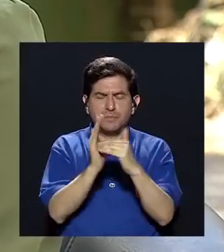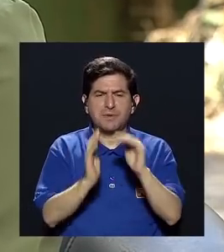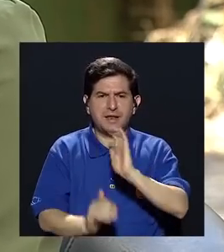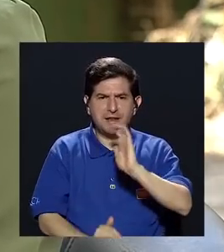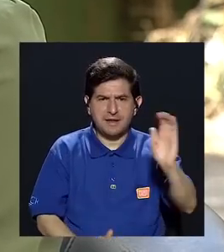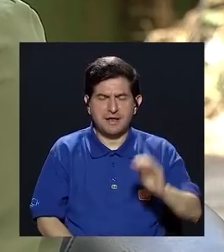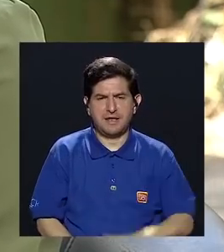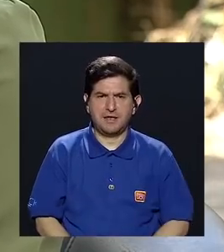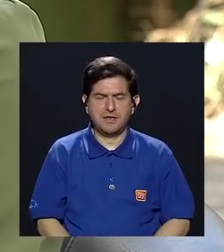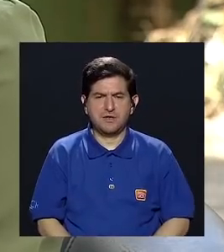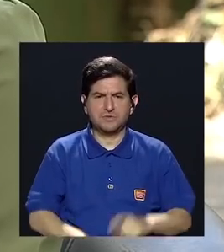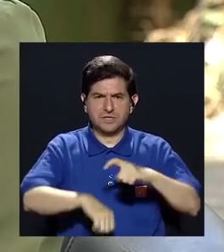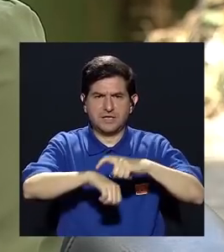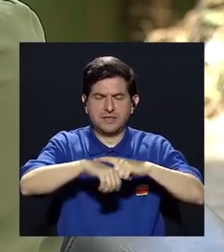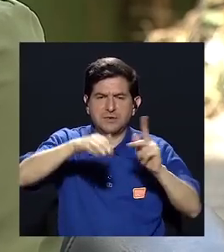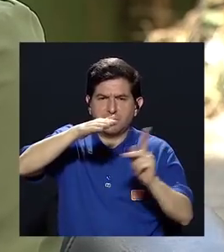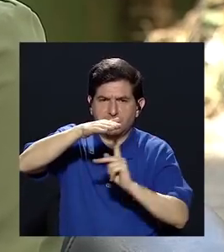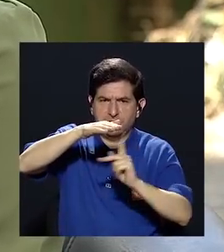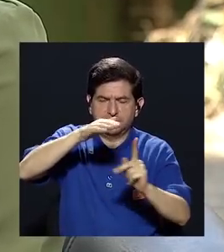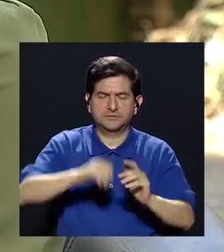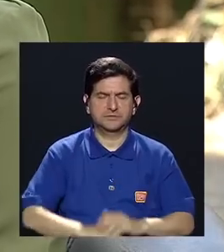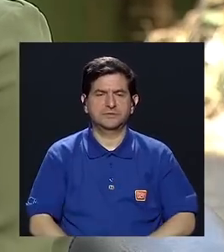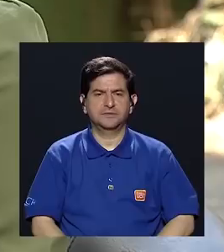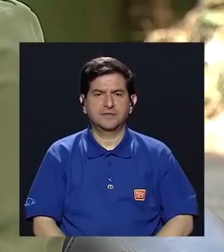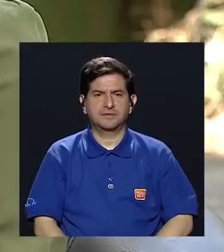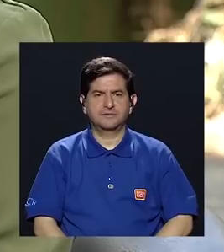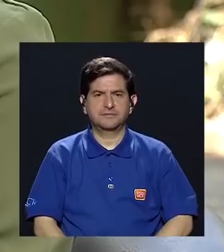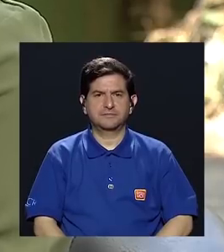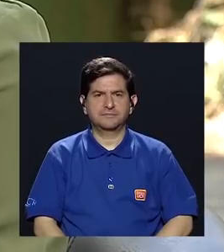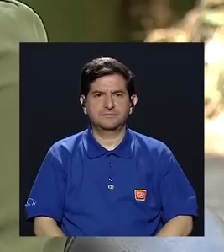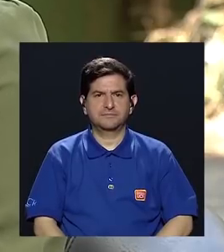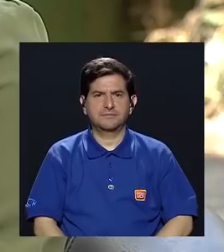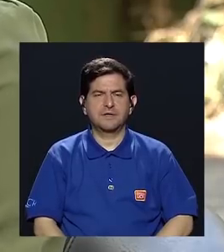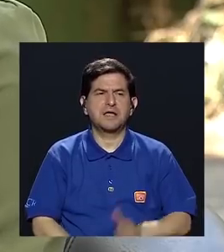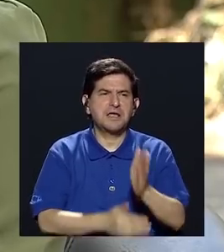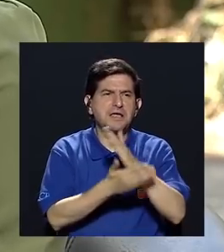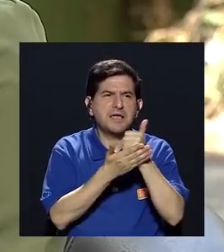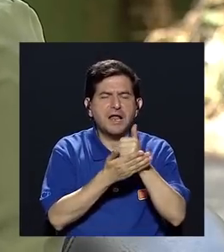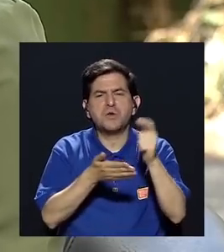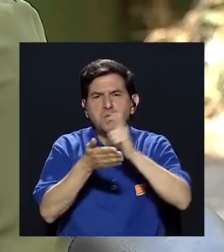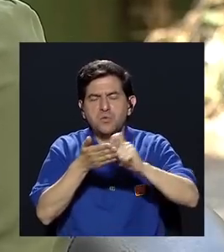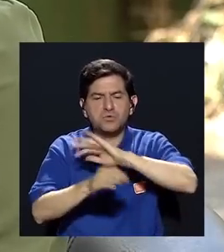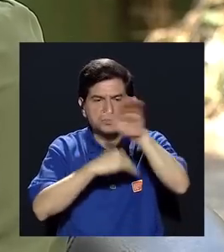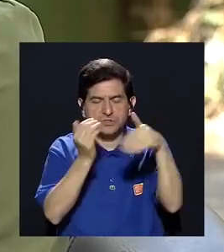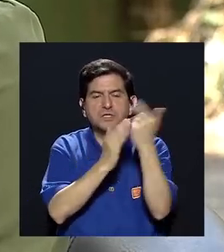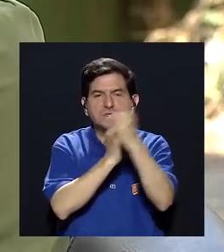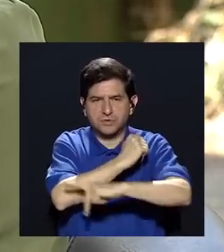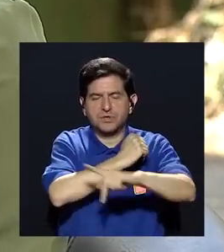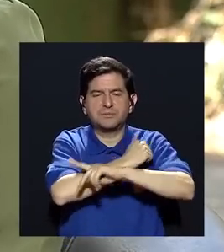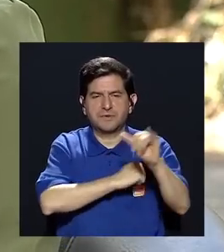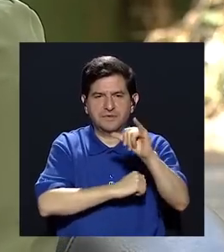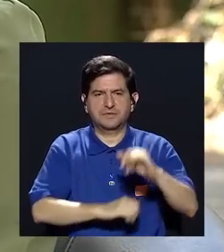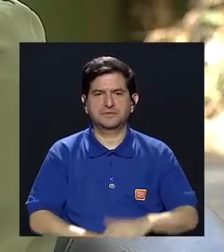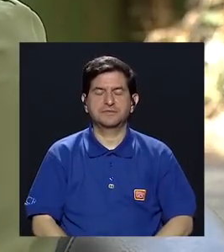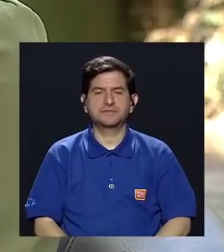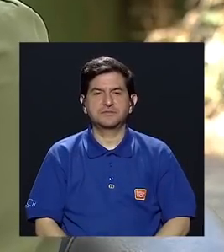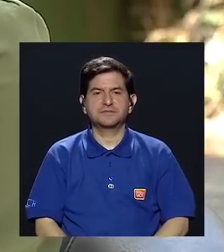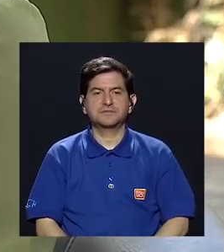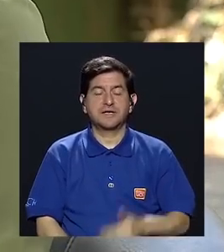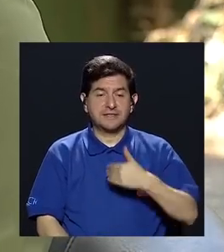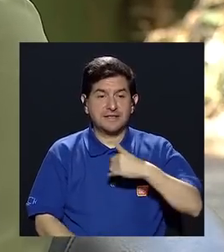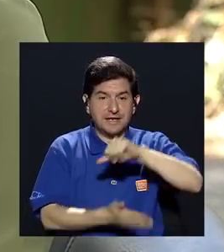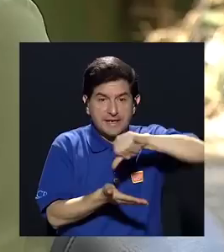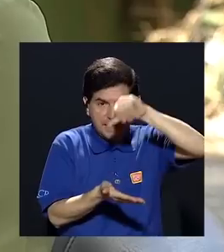niños en edad preescolar. Que está preescolar y los poquitos escolares en todo el país. Entonces hay